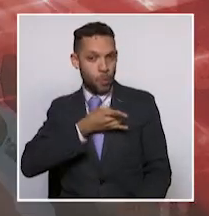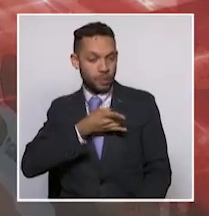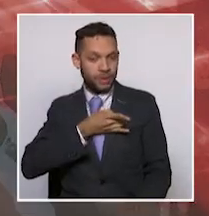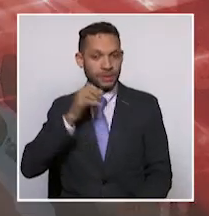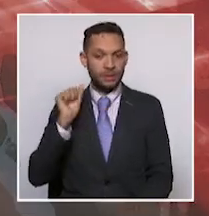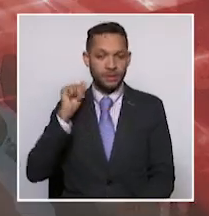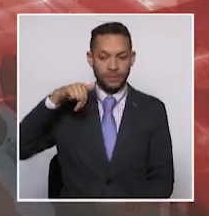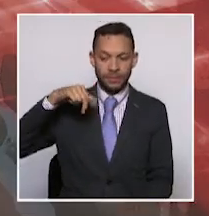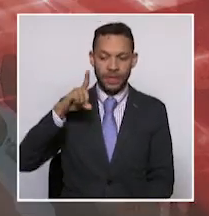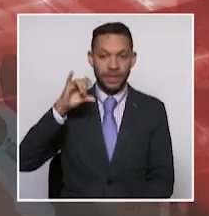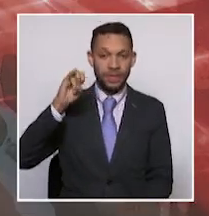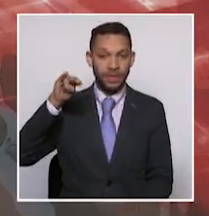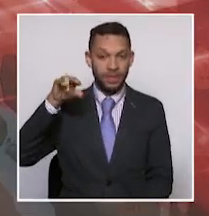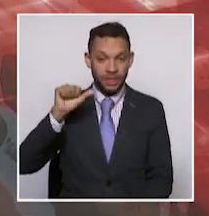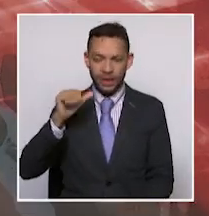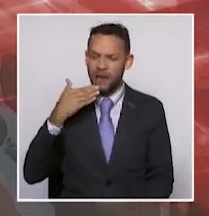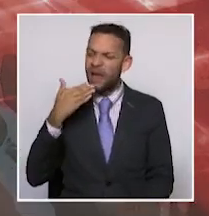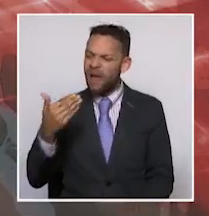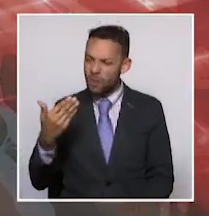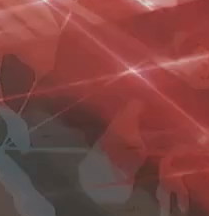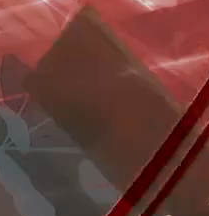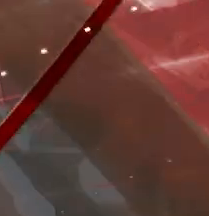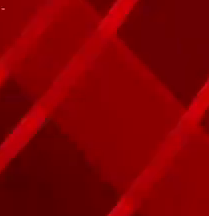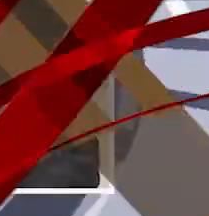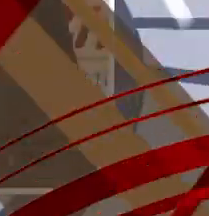Andina. Rafael, muy buenas noches. ¿Qué detalles nos puede entregar?